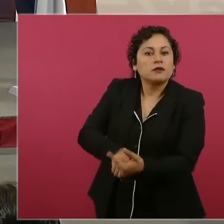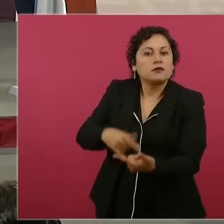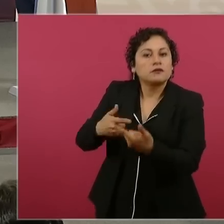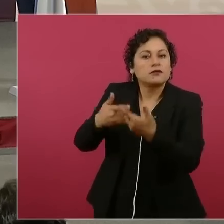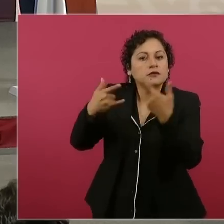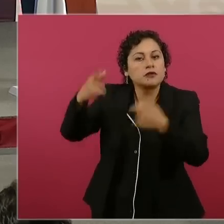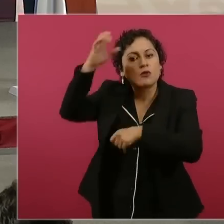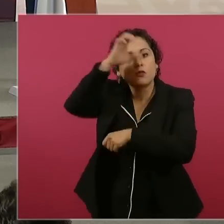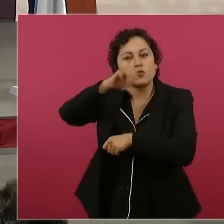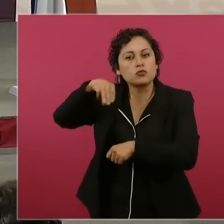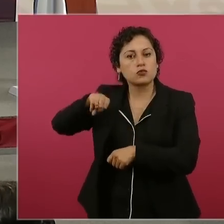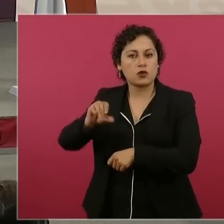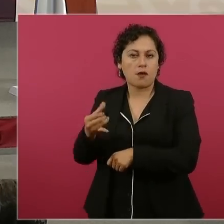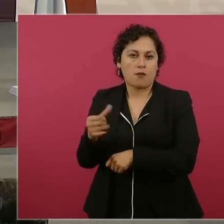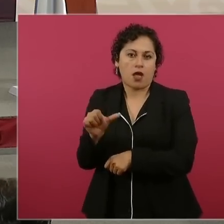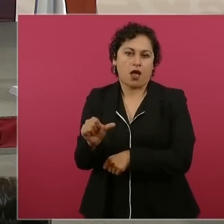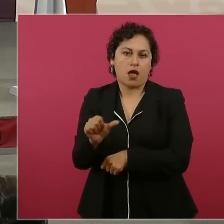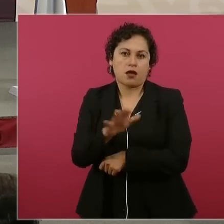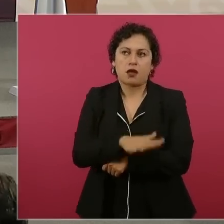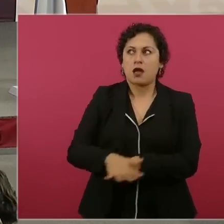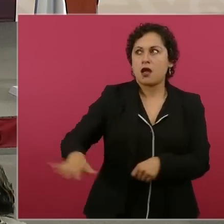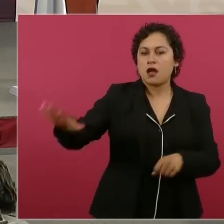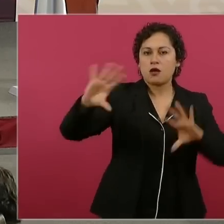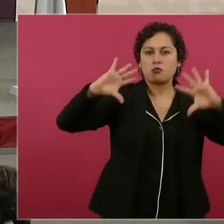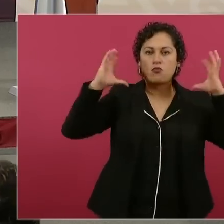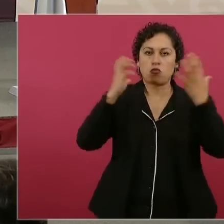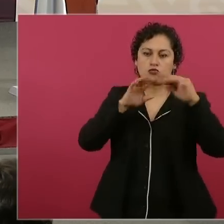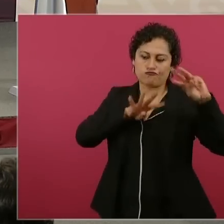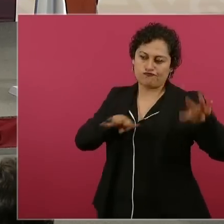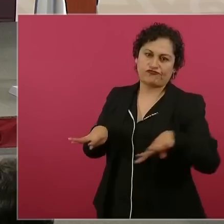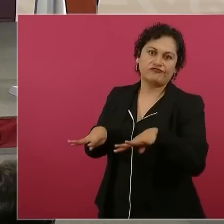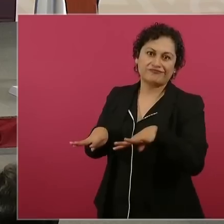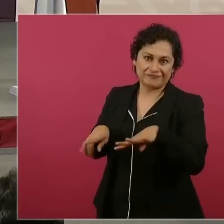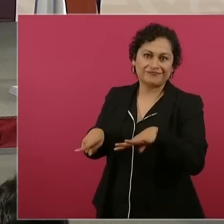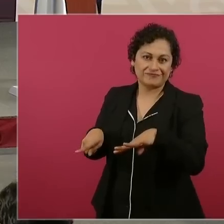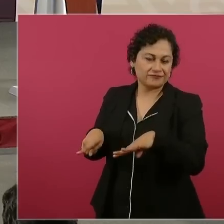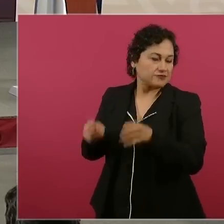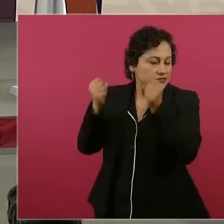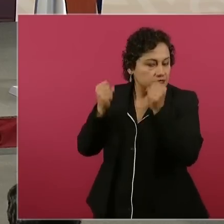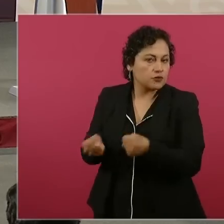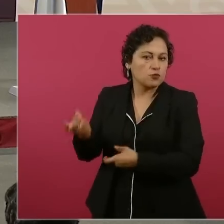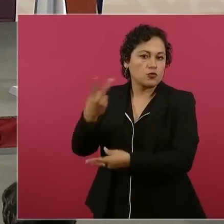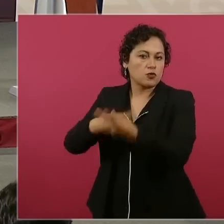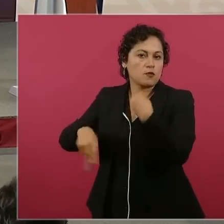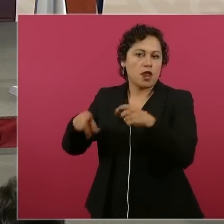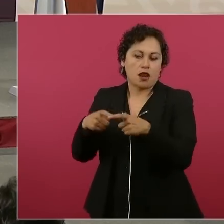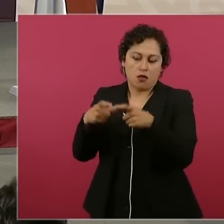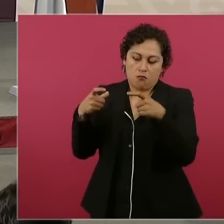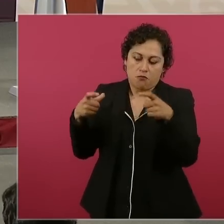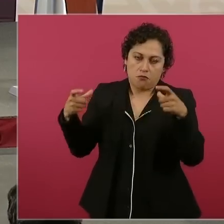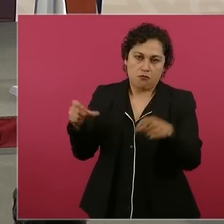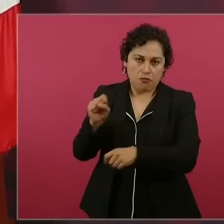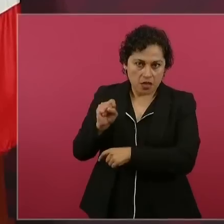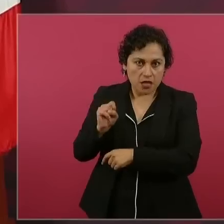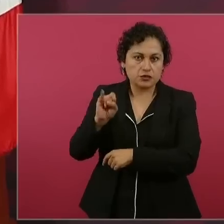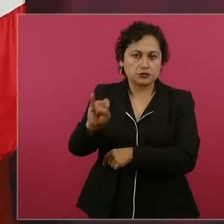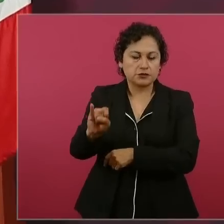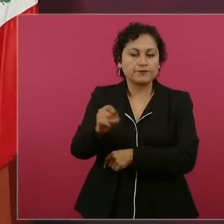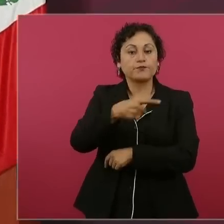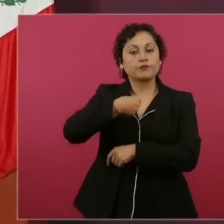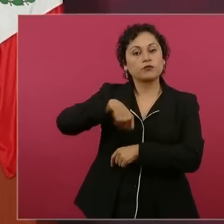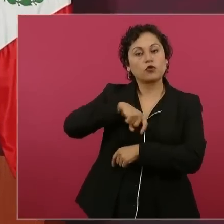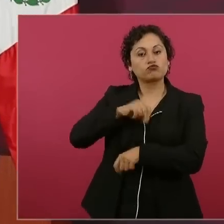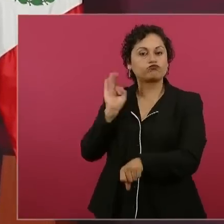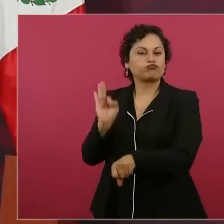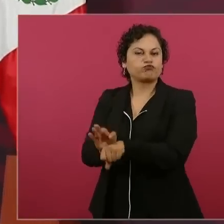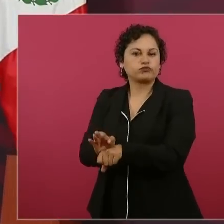Entonces, sí va a haber mucho crecimiento. ¿Y qué estamos haciendo? Se están haciendo en